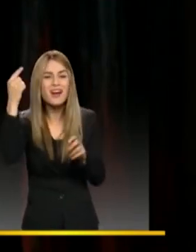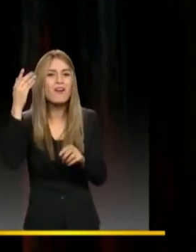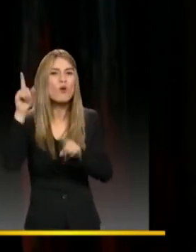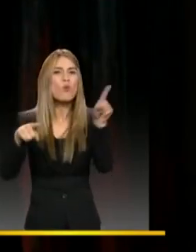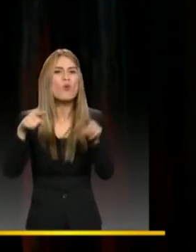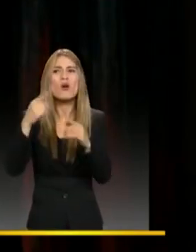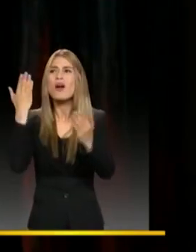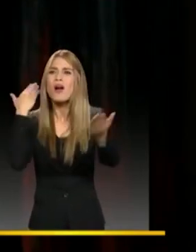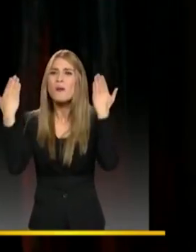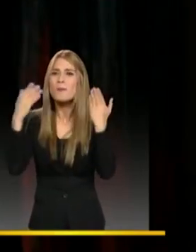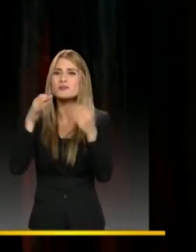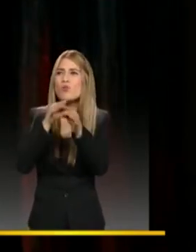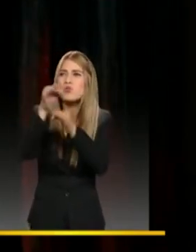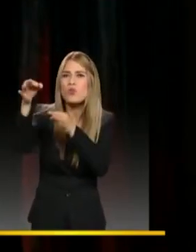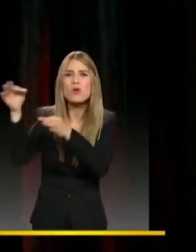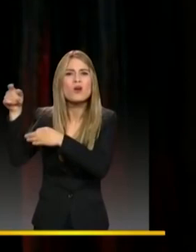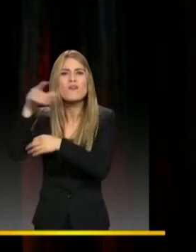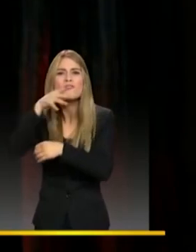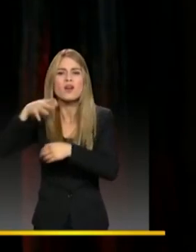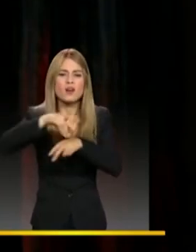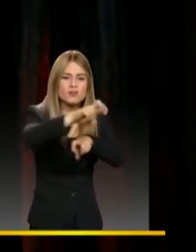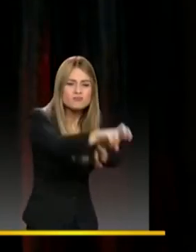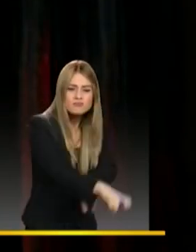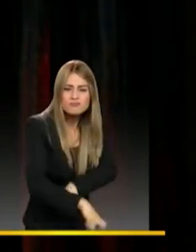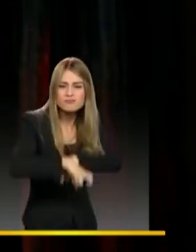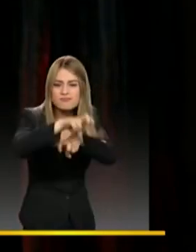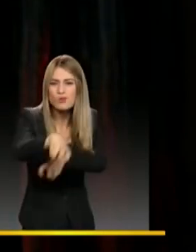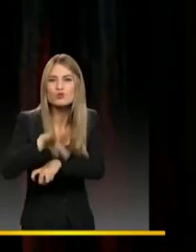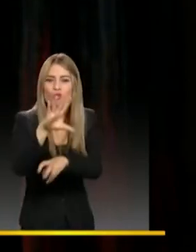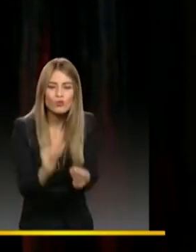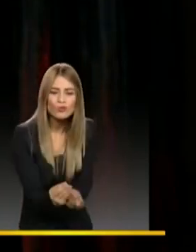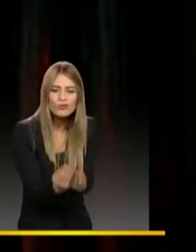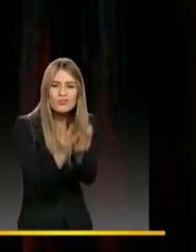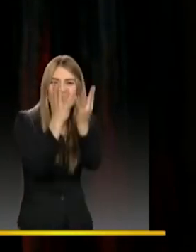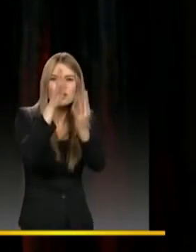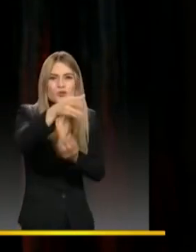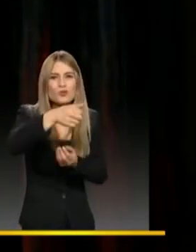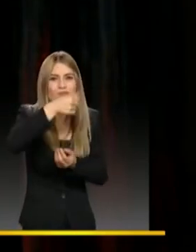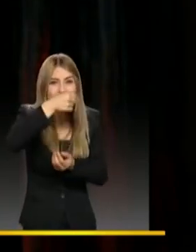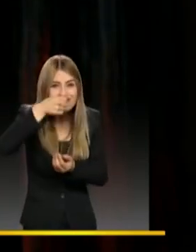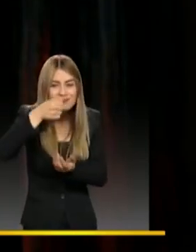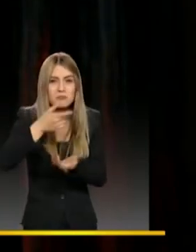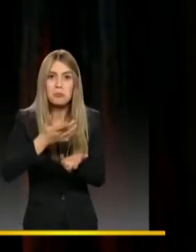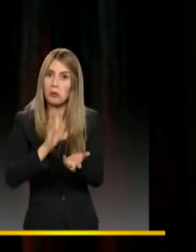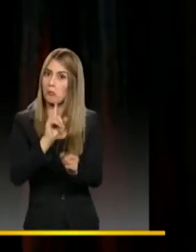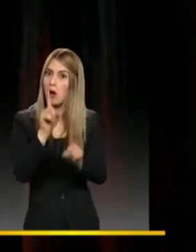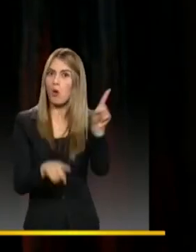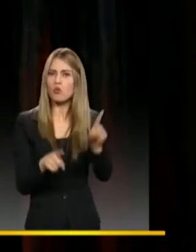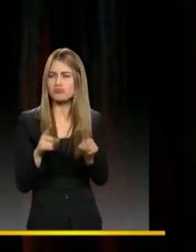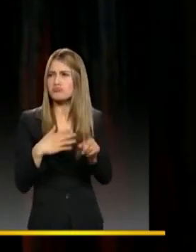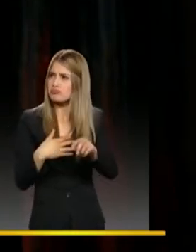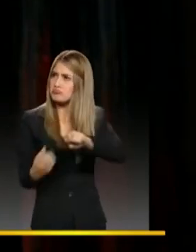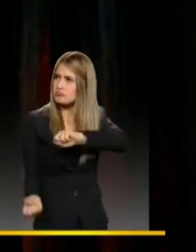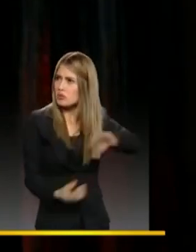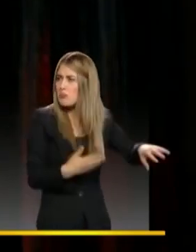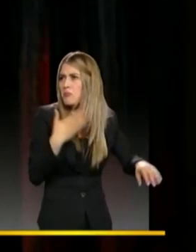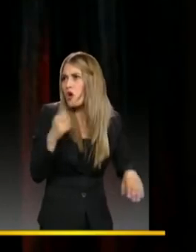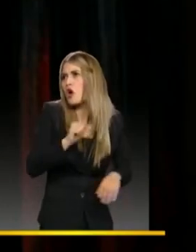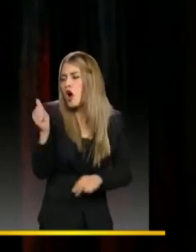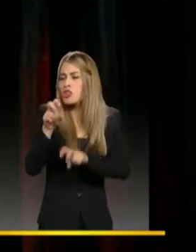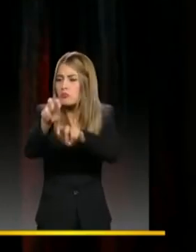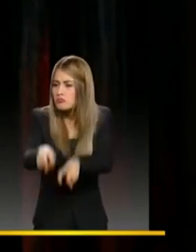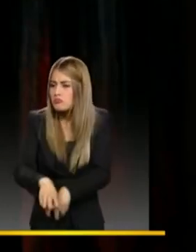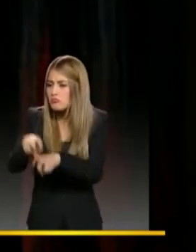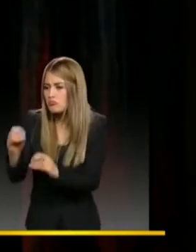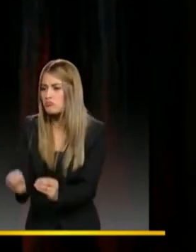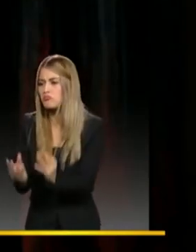como la erradicación forzosa de los grandes cultivos. Colombia, libre ya del conflicto